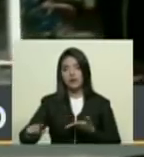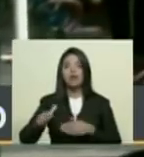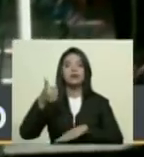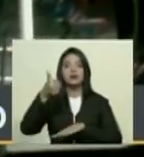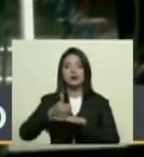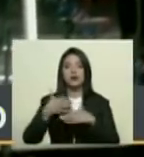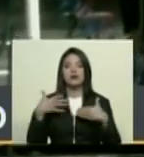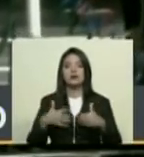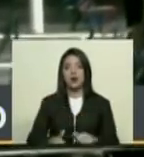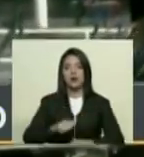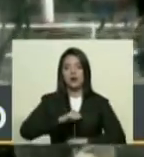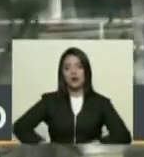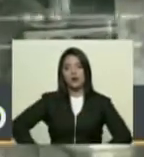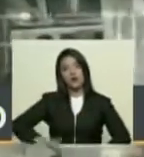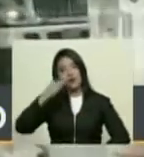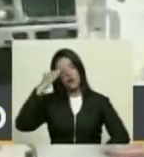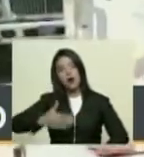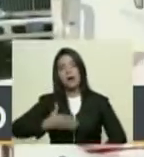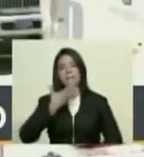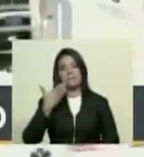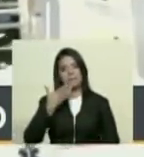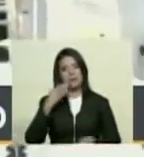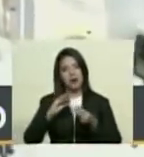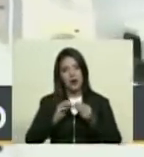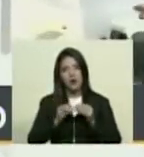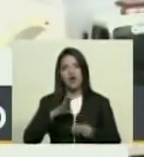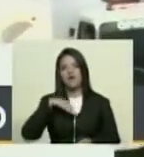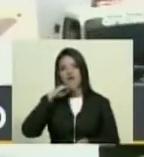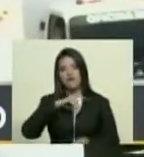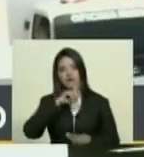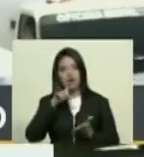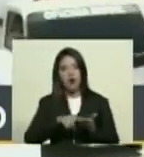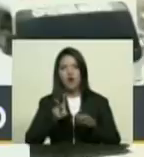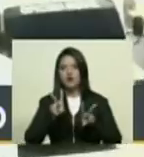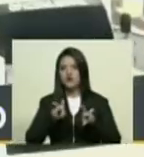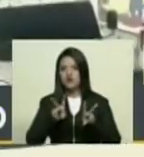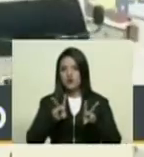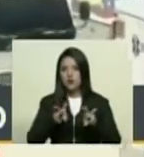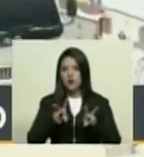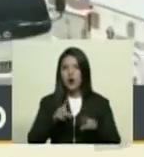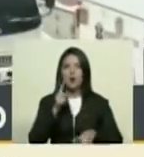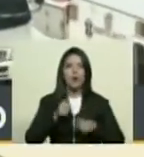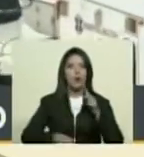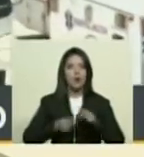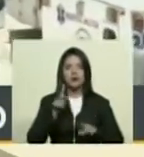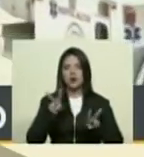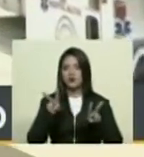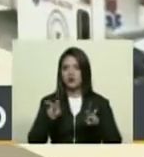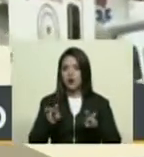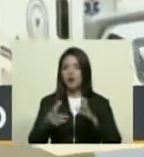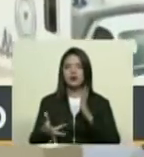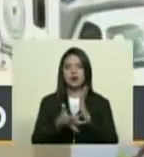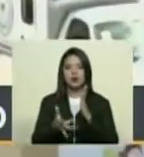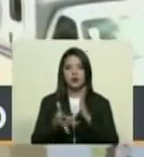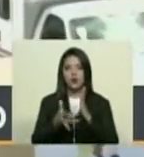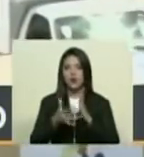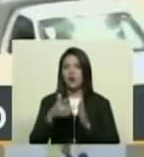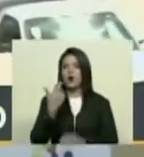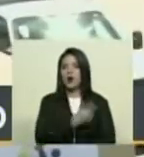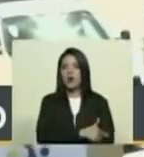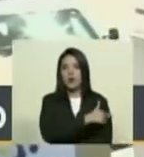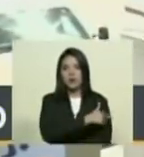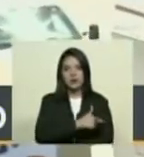de la Fuerza Armada, para mejorar, equipar con nuevo equipamiento, nuevo material tecnológico a los